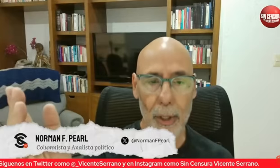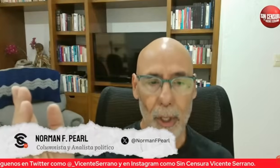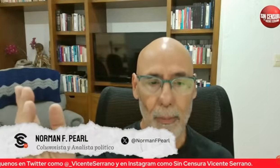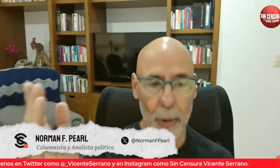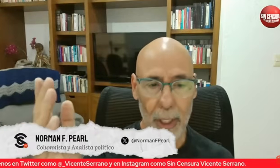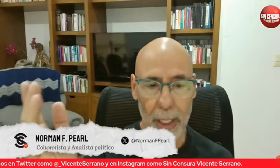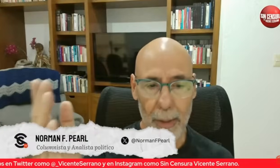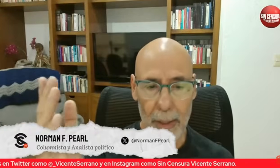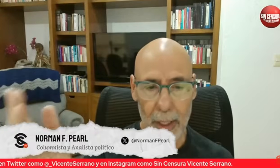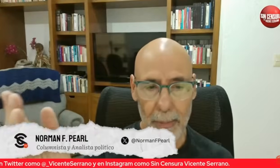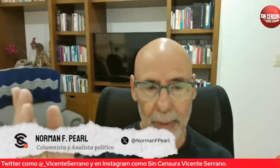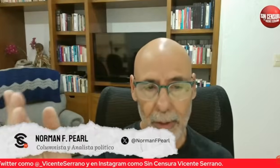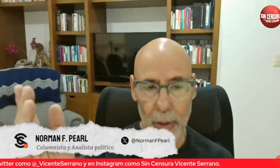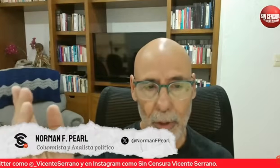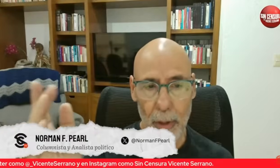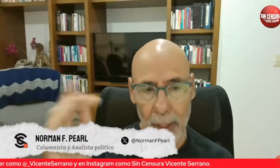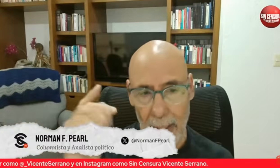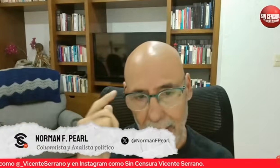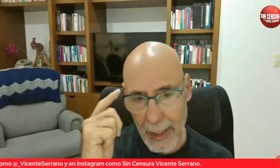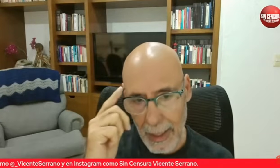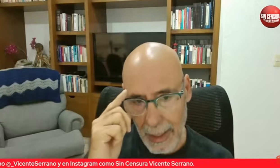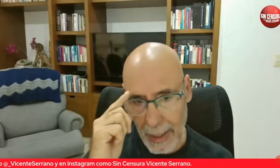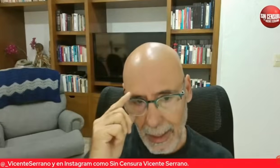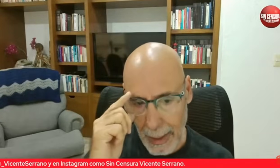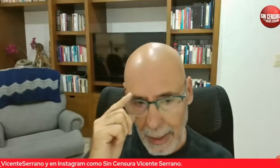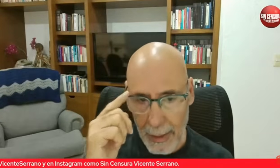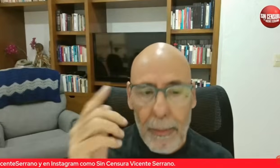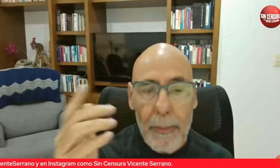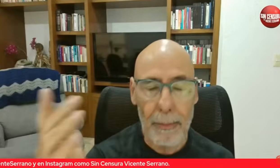pagando, ¿no? Porque la libertad de expresión,